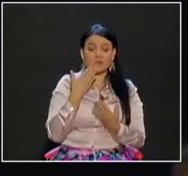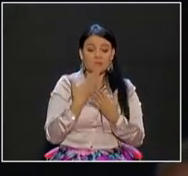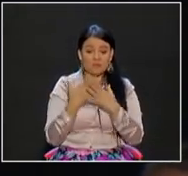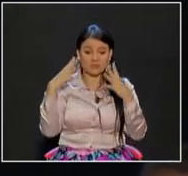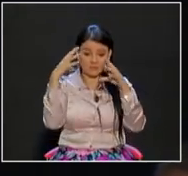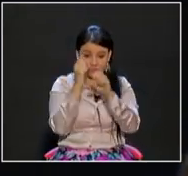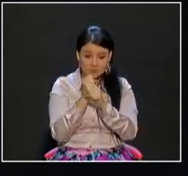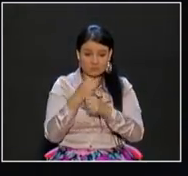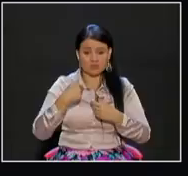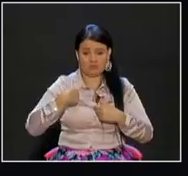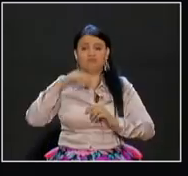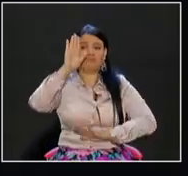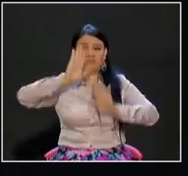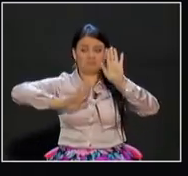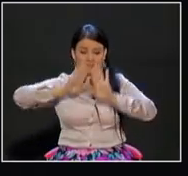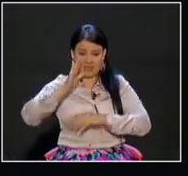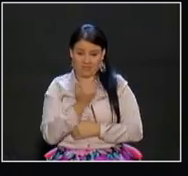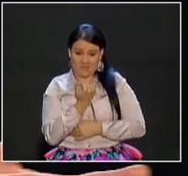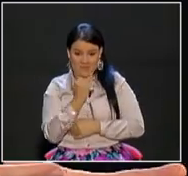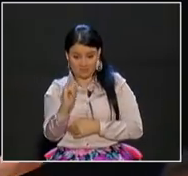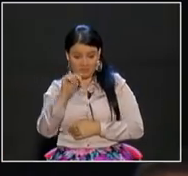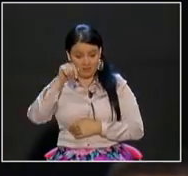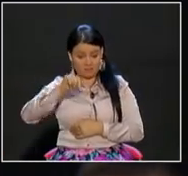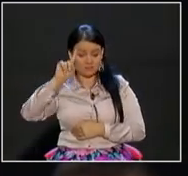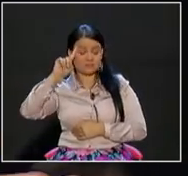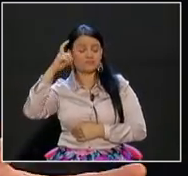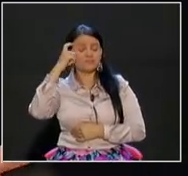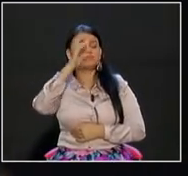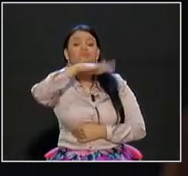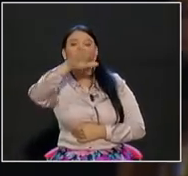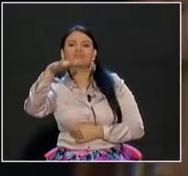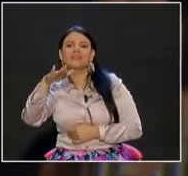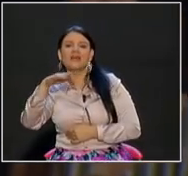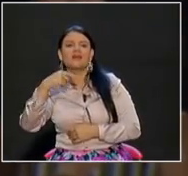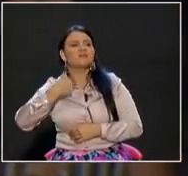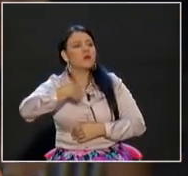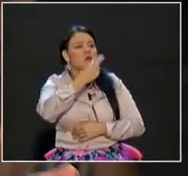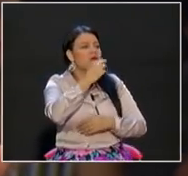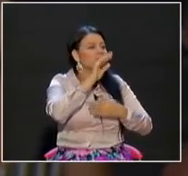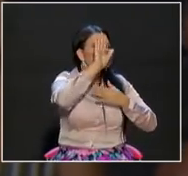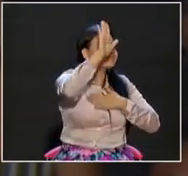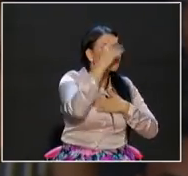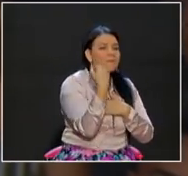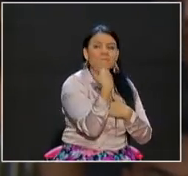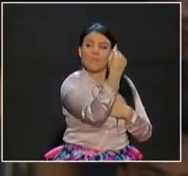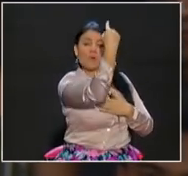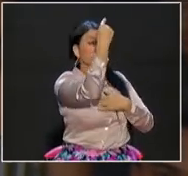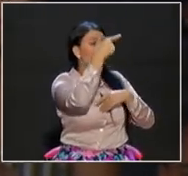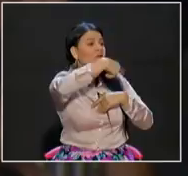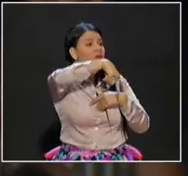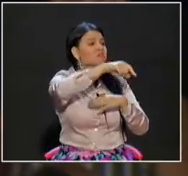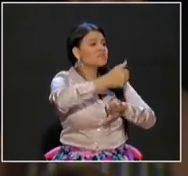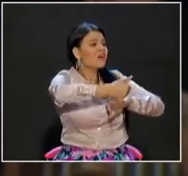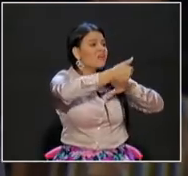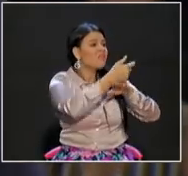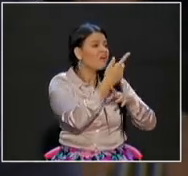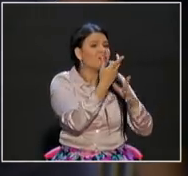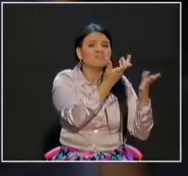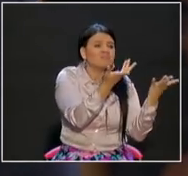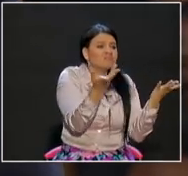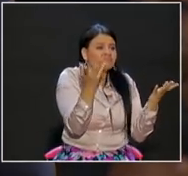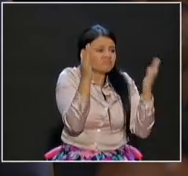candidato independiente para la gobernación de antioquia mi compromiso no es con los partidos políticos no es colombiano jefes políticos no es